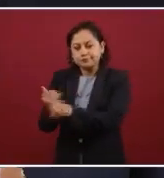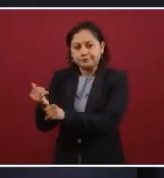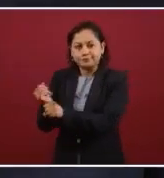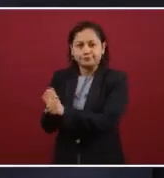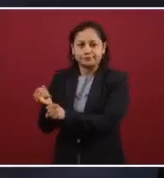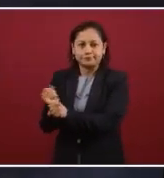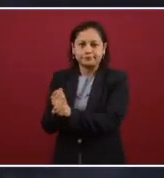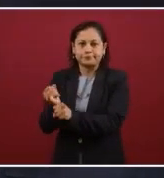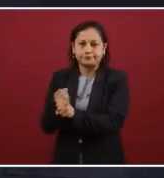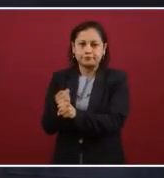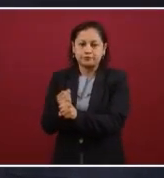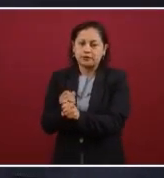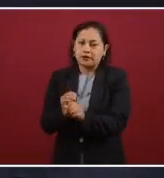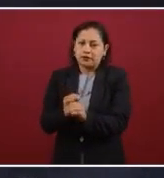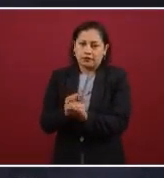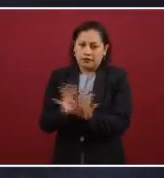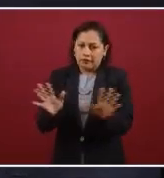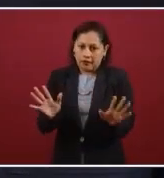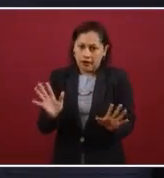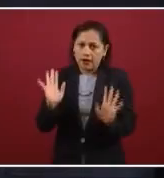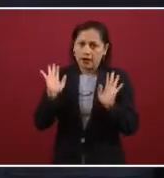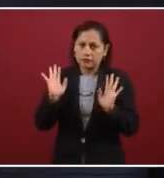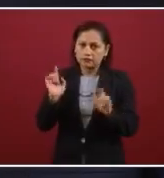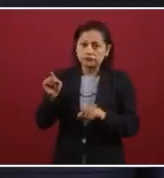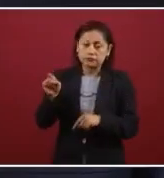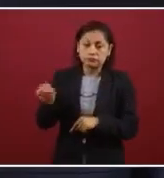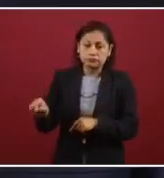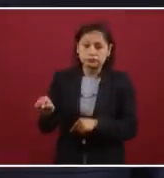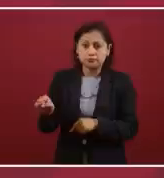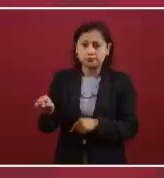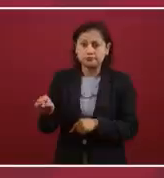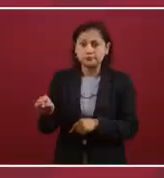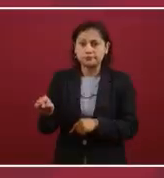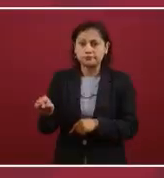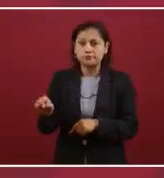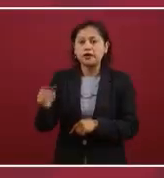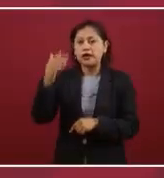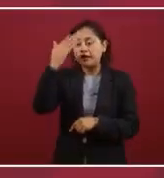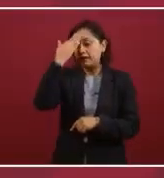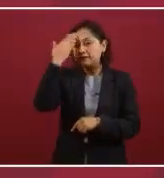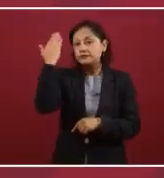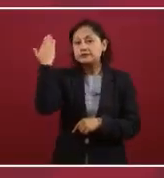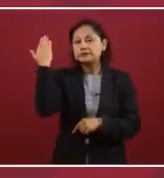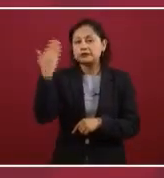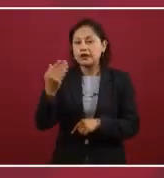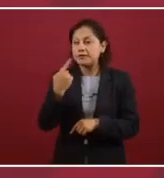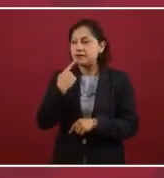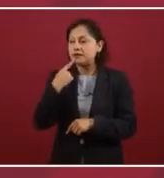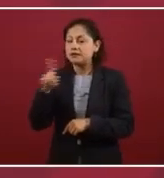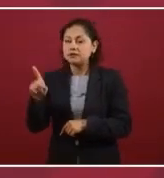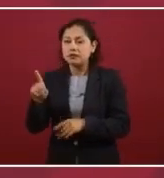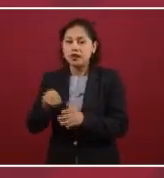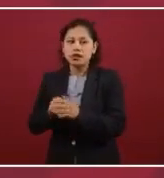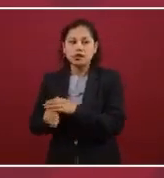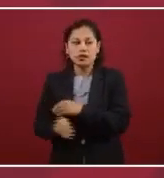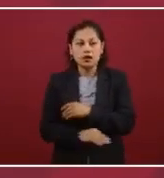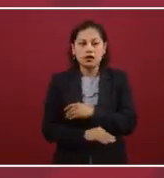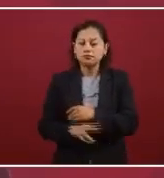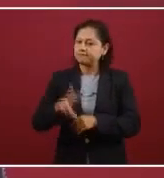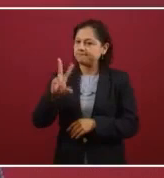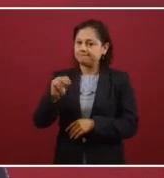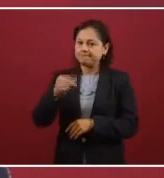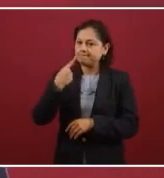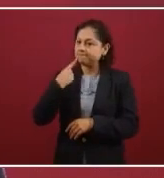el compromiso de no detener ninguna denuncia, de